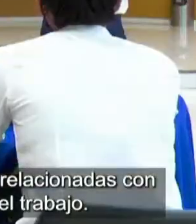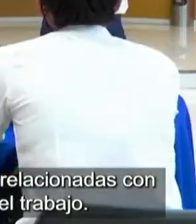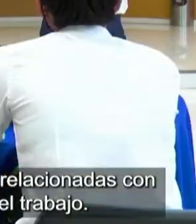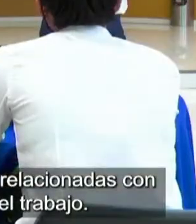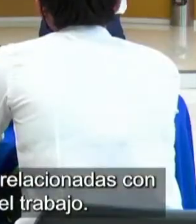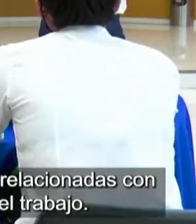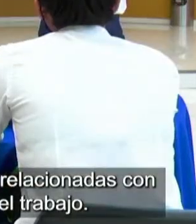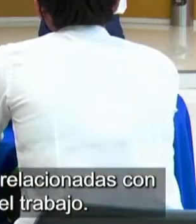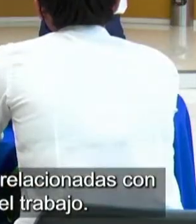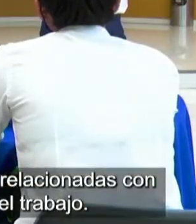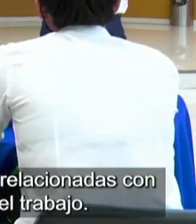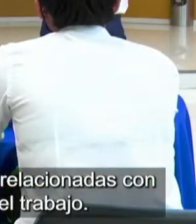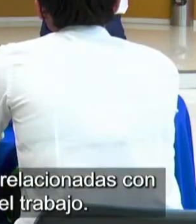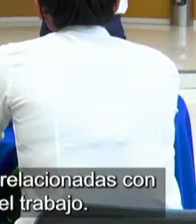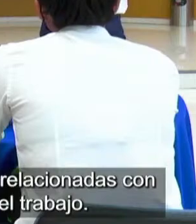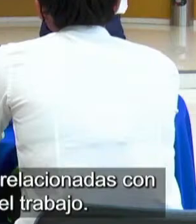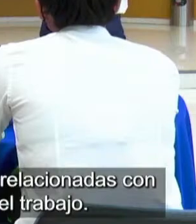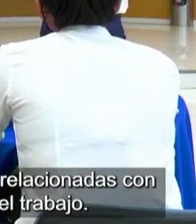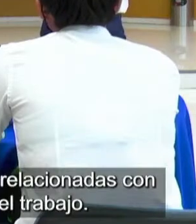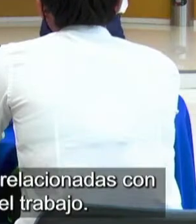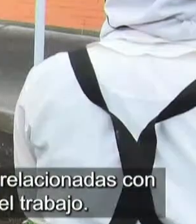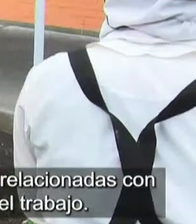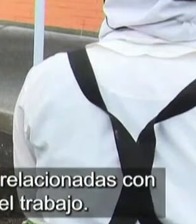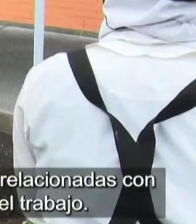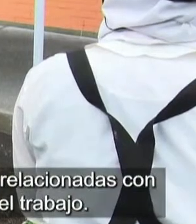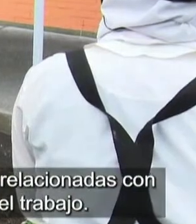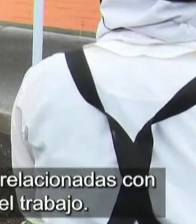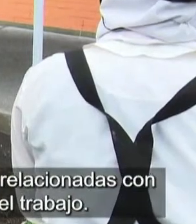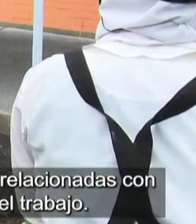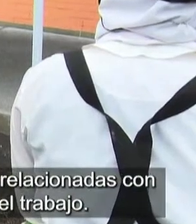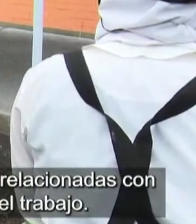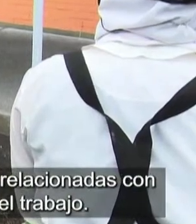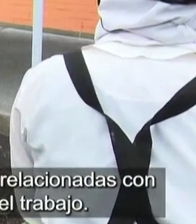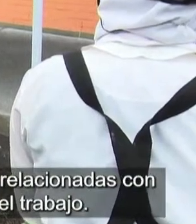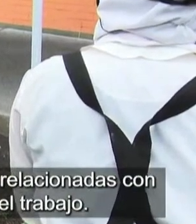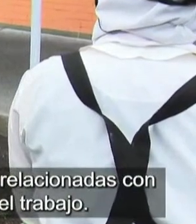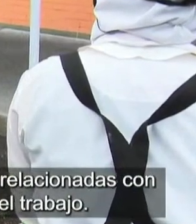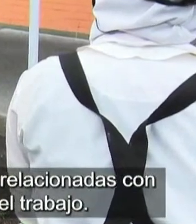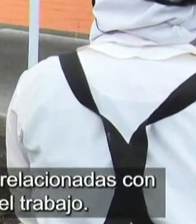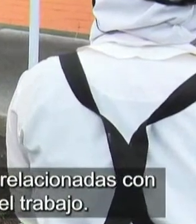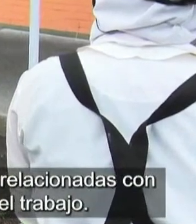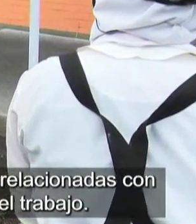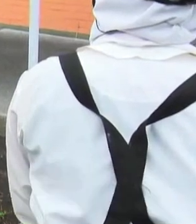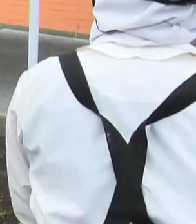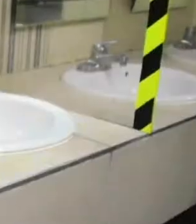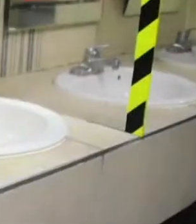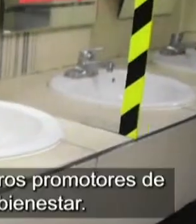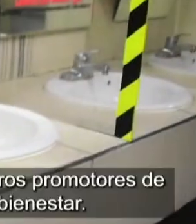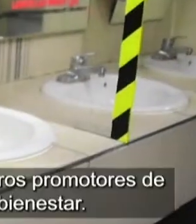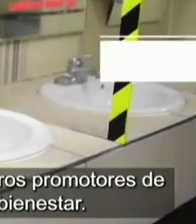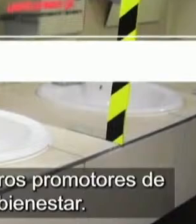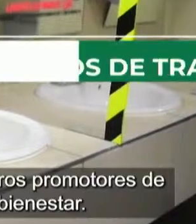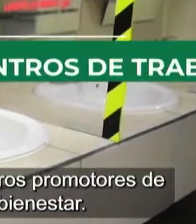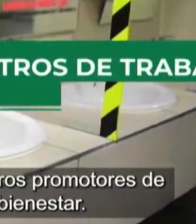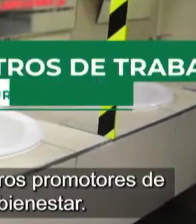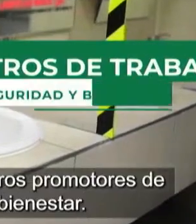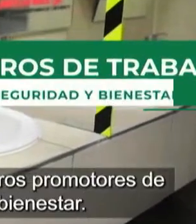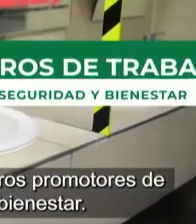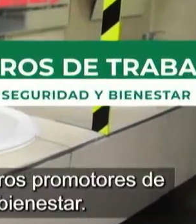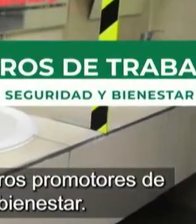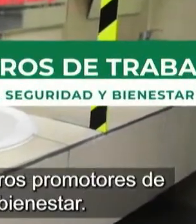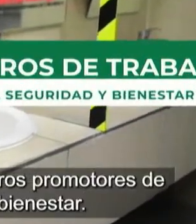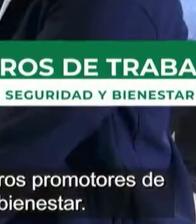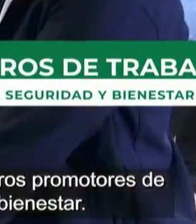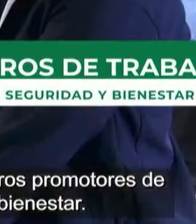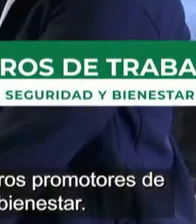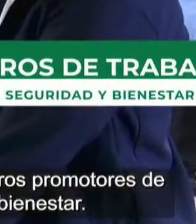4. Prevención de enfermedades de trabajo relacionadas con factores de riesgo psicosociales en el trabajo. 5. Habilitar los